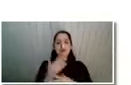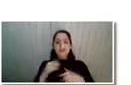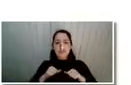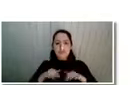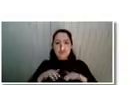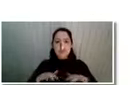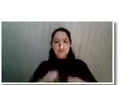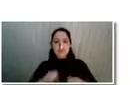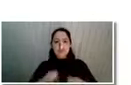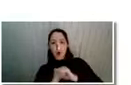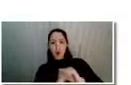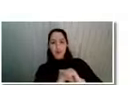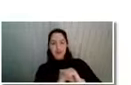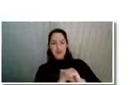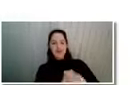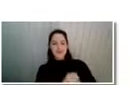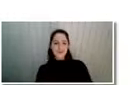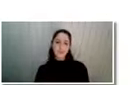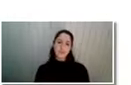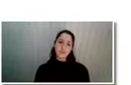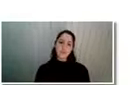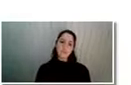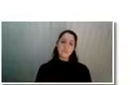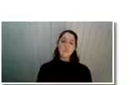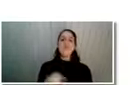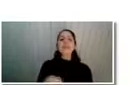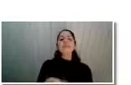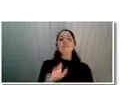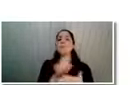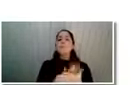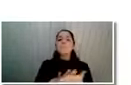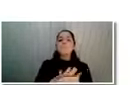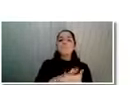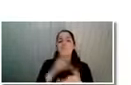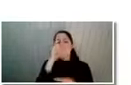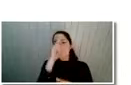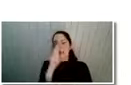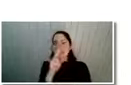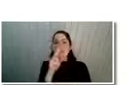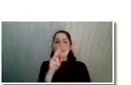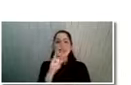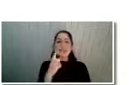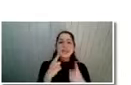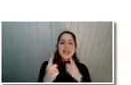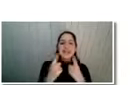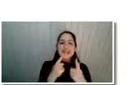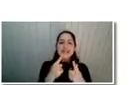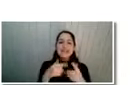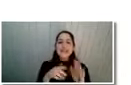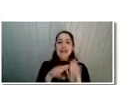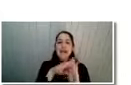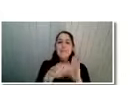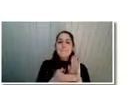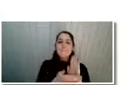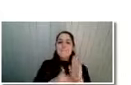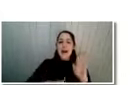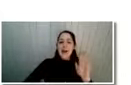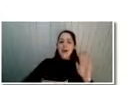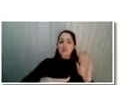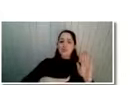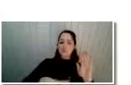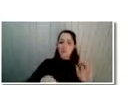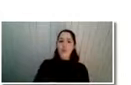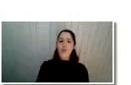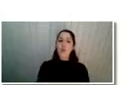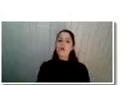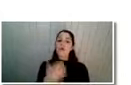Estos test son básicamente como un test de embarazo. Por ejemplo, se toma una muestra de saliva, este es un test de antígeno. También se usa un control, o sea, el test